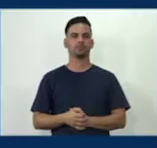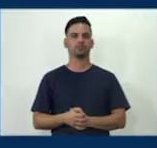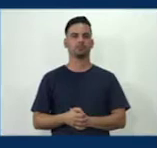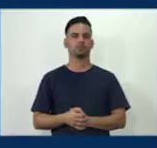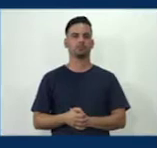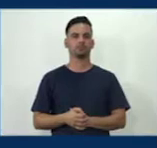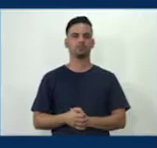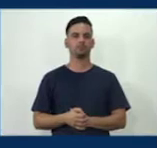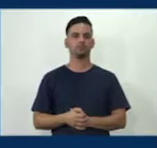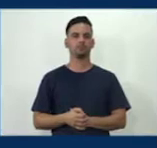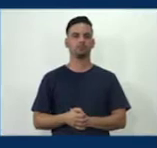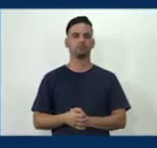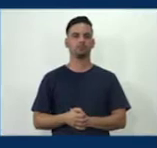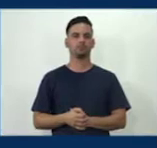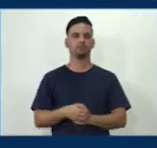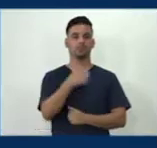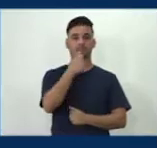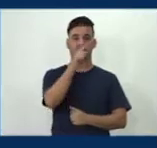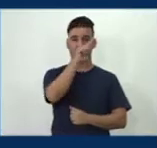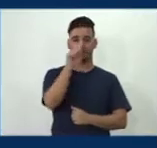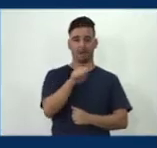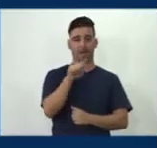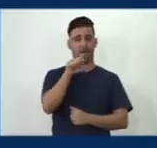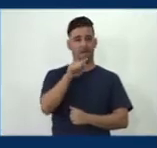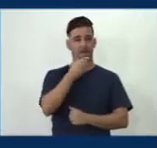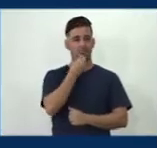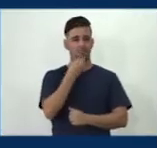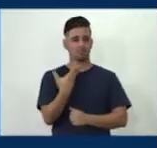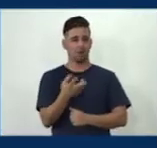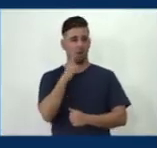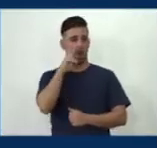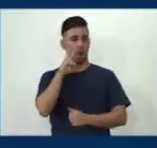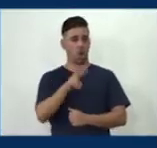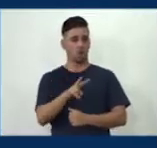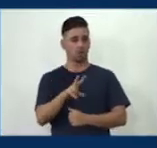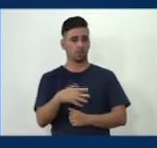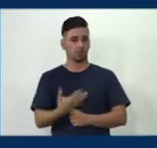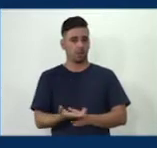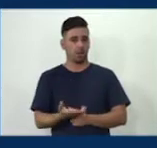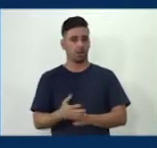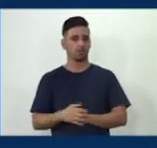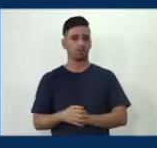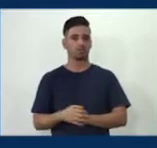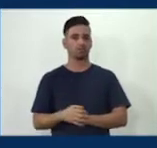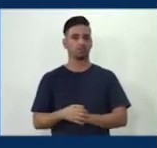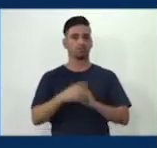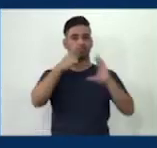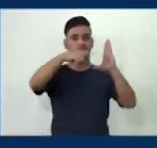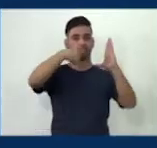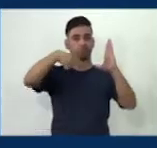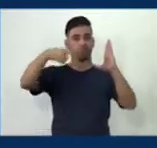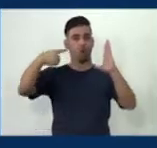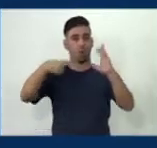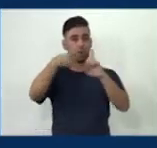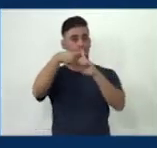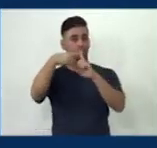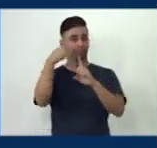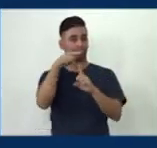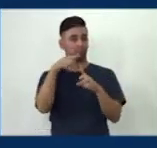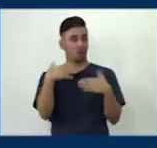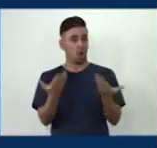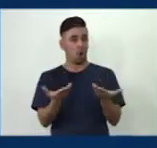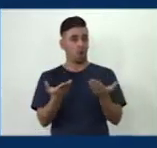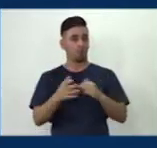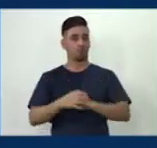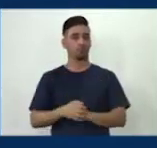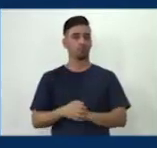En el caso A se señalan los polos magnéticos de la bobina con corriente eléctrica, por lo tanto, allí podemos observar para señalar los polos magnéticos de la bobina que